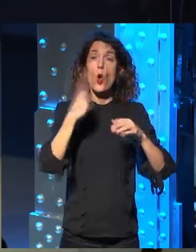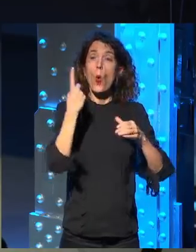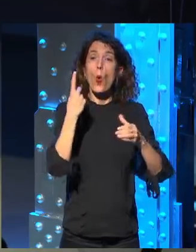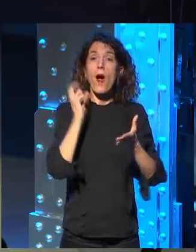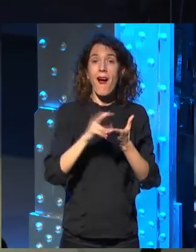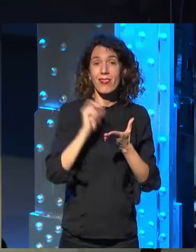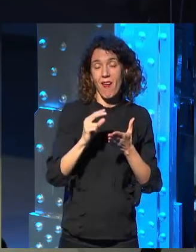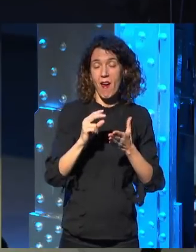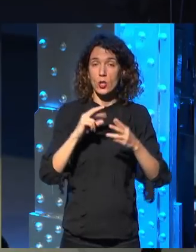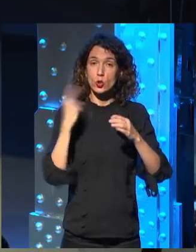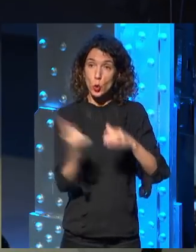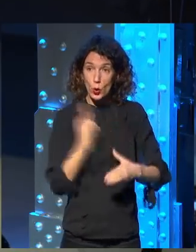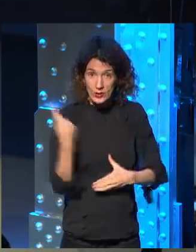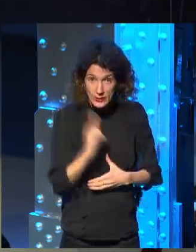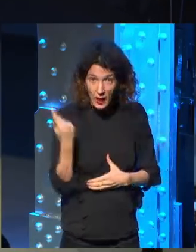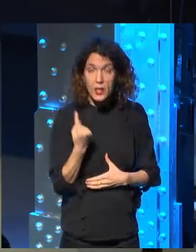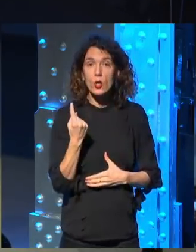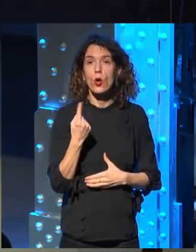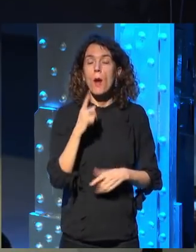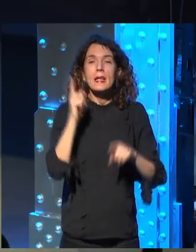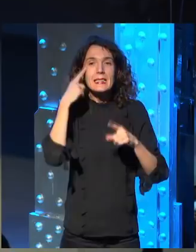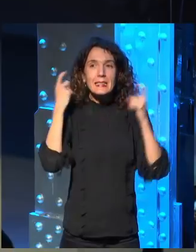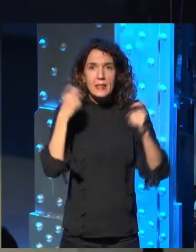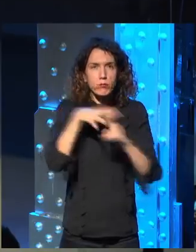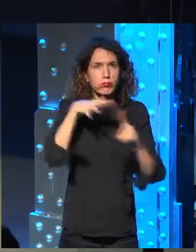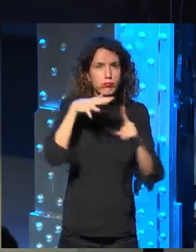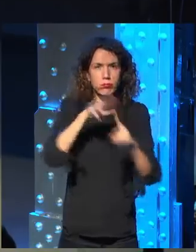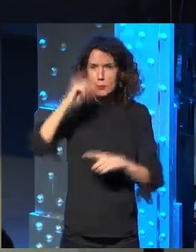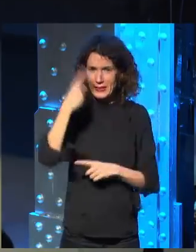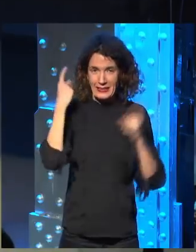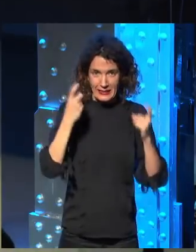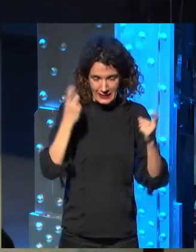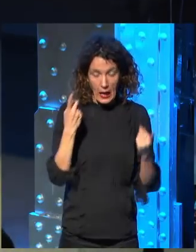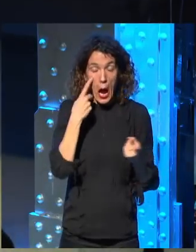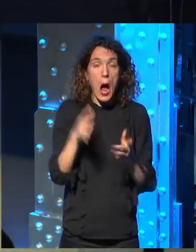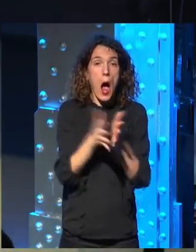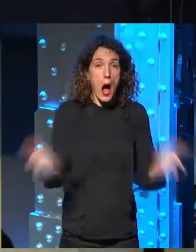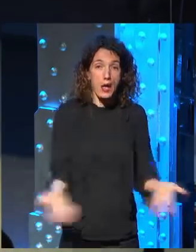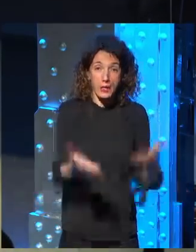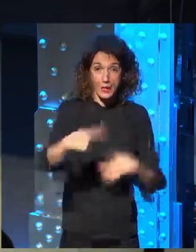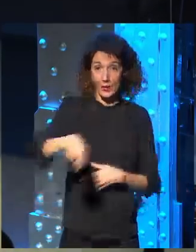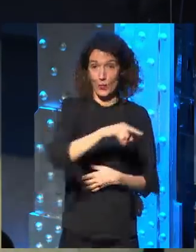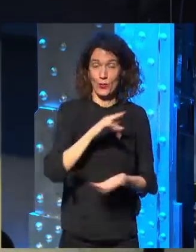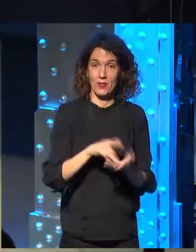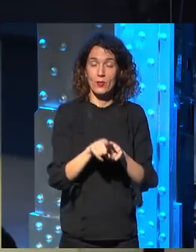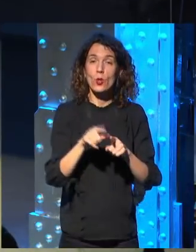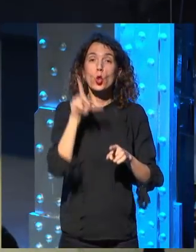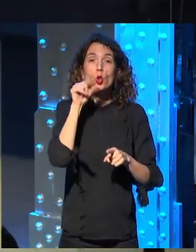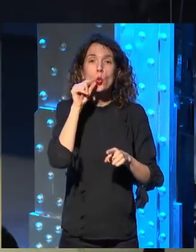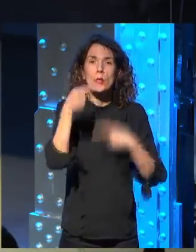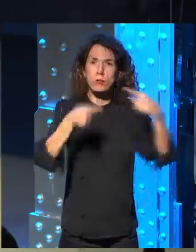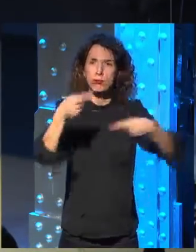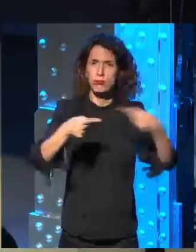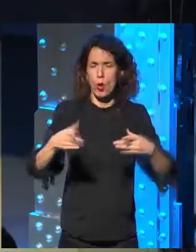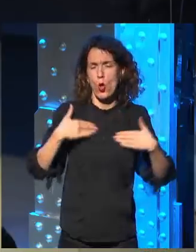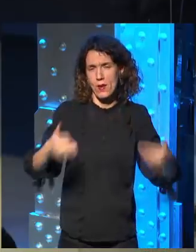Sería fantástico que de repente fuéramos trending topic y todas estas cosas. Pero de verdad os animo a que tuiteéis todas las